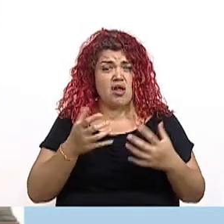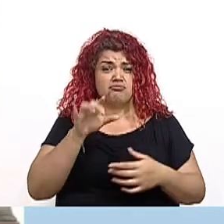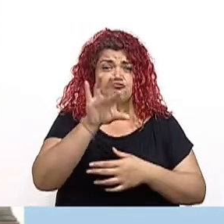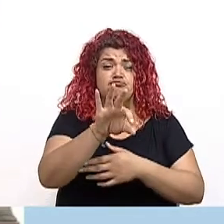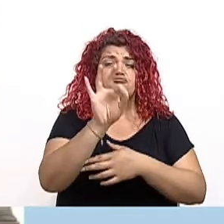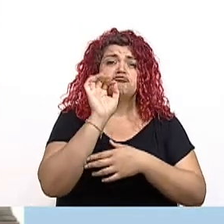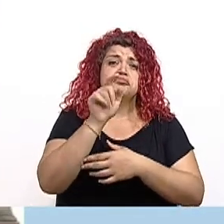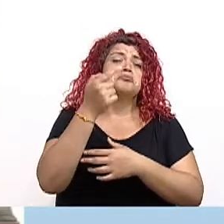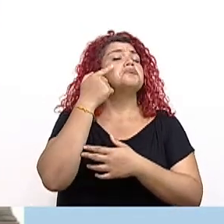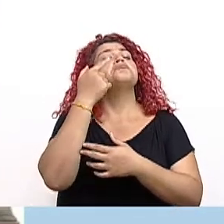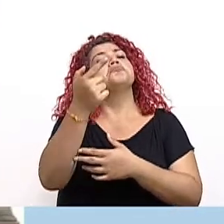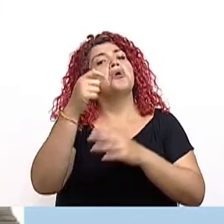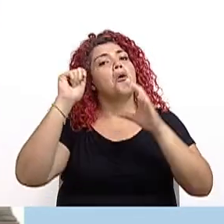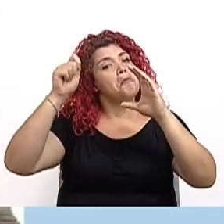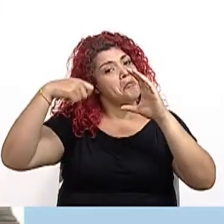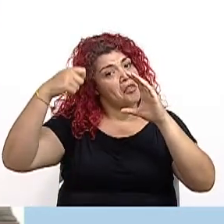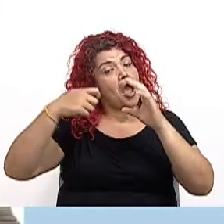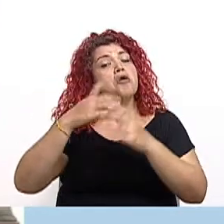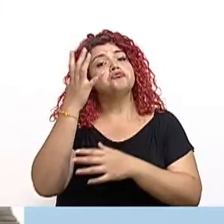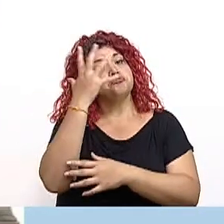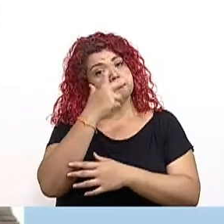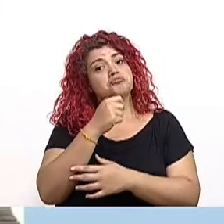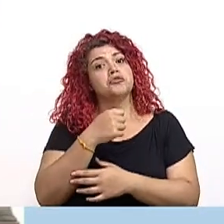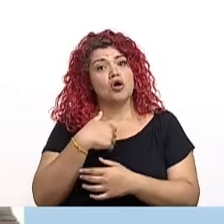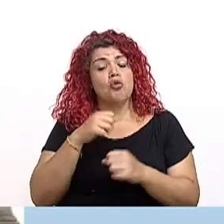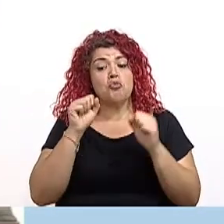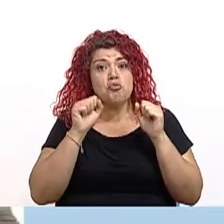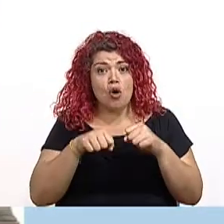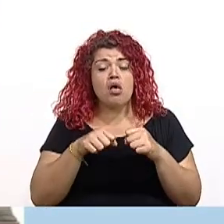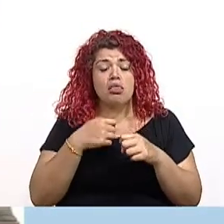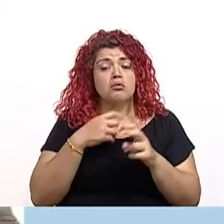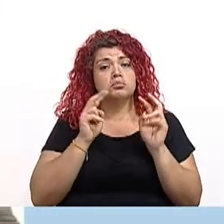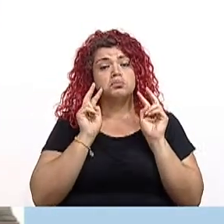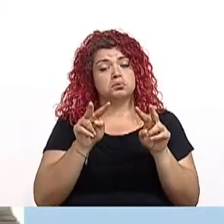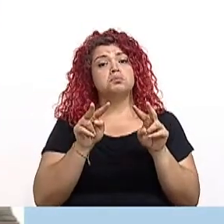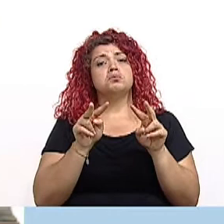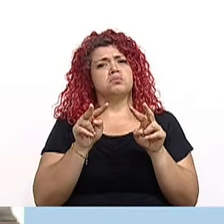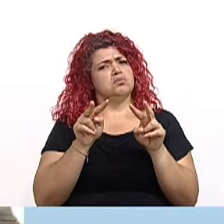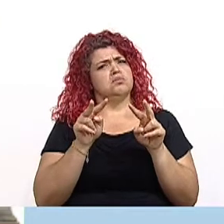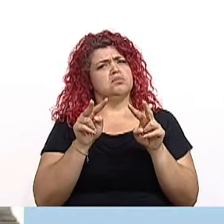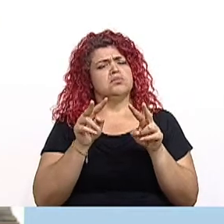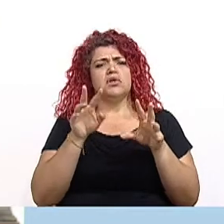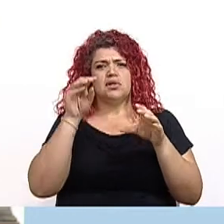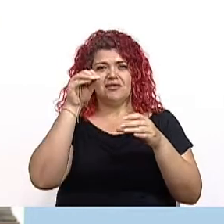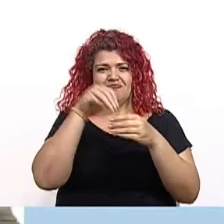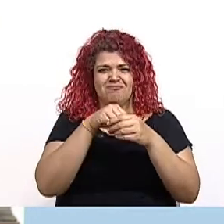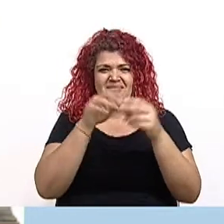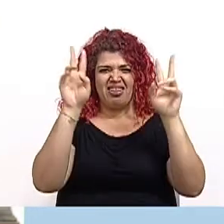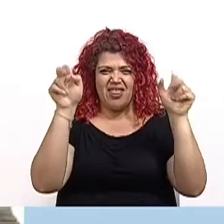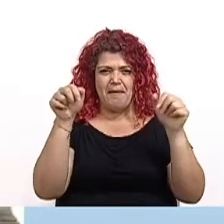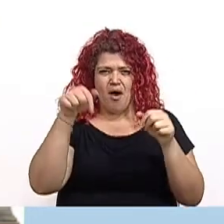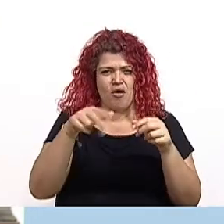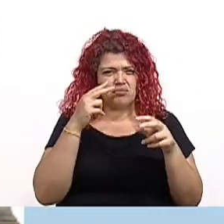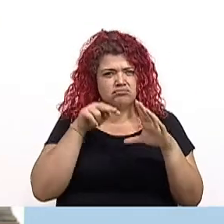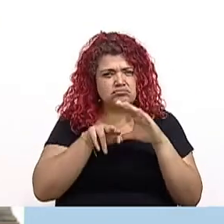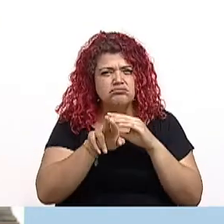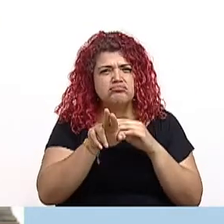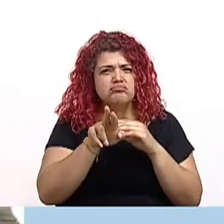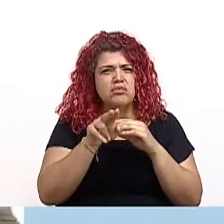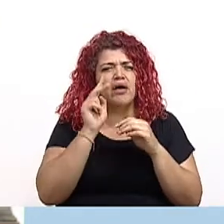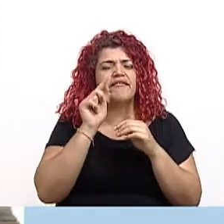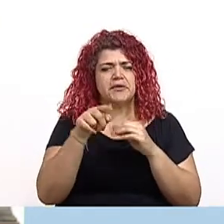un material audiovisual muy bonito que nos permite precisamente introducir la temática de hoy. Veamos este